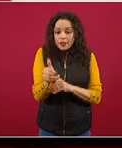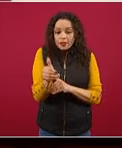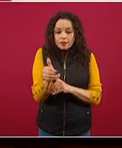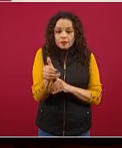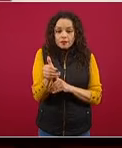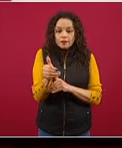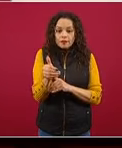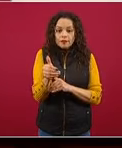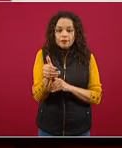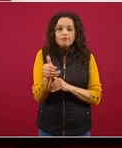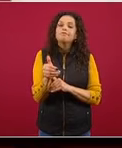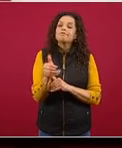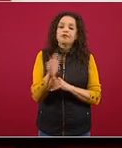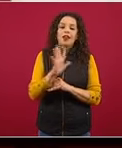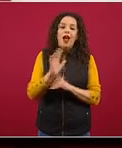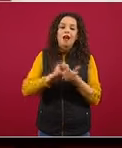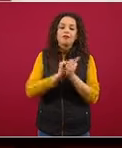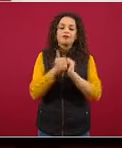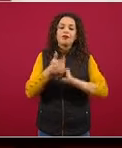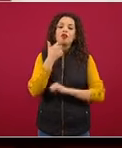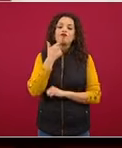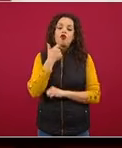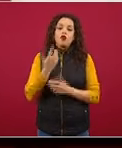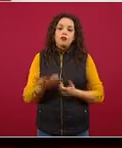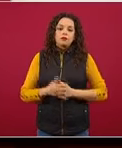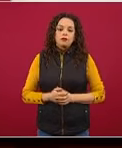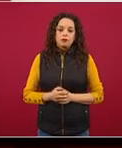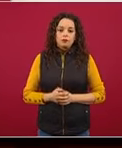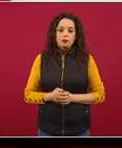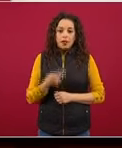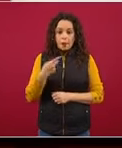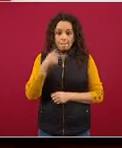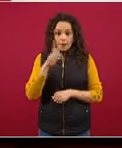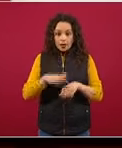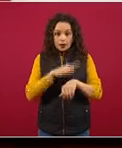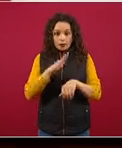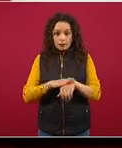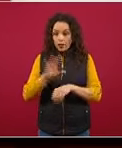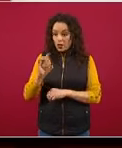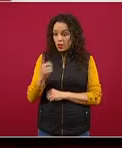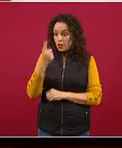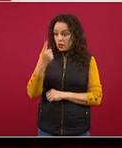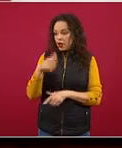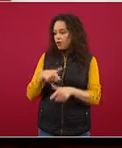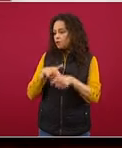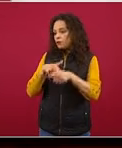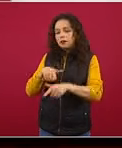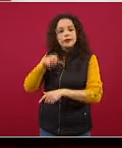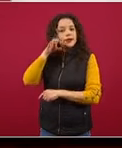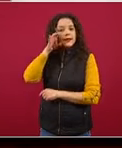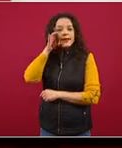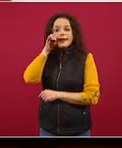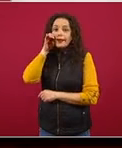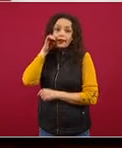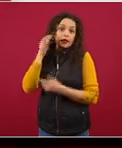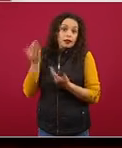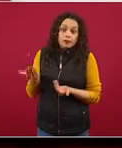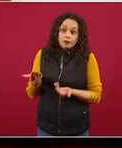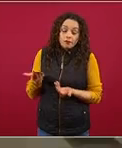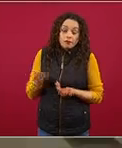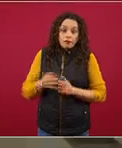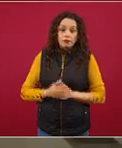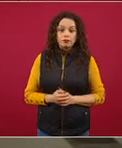de tener el rojo. Pero si la calificación es 31, sigue siendo naranja. Entonces,